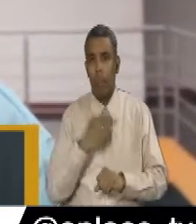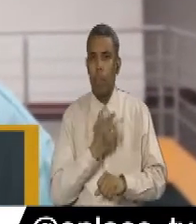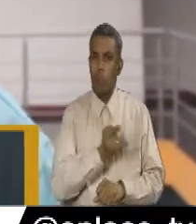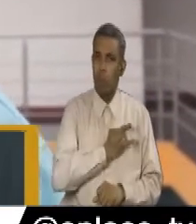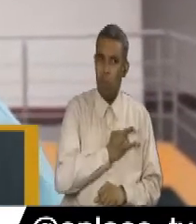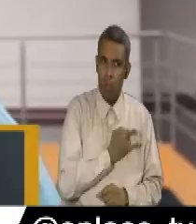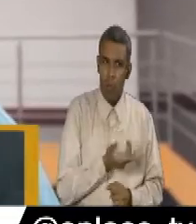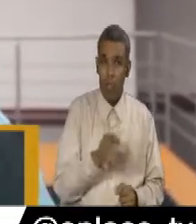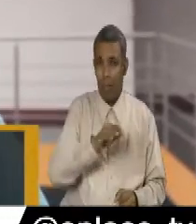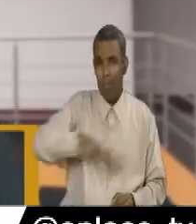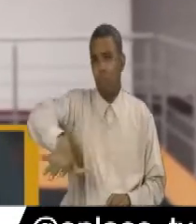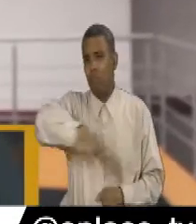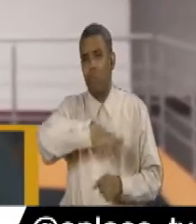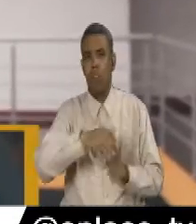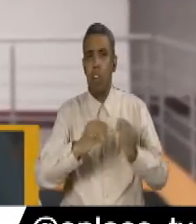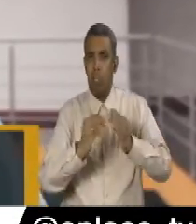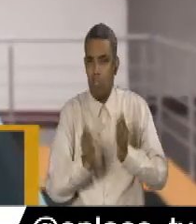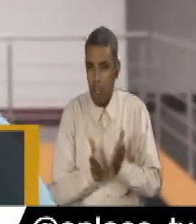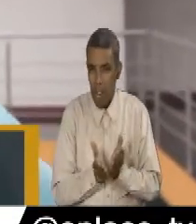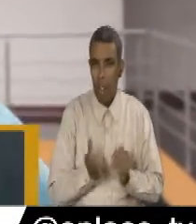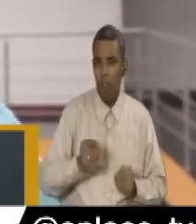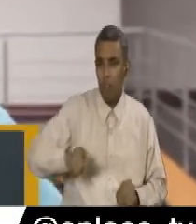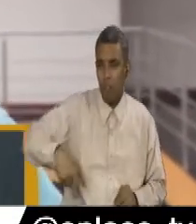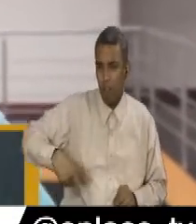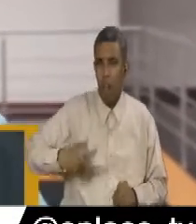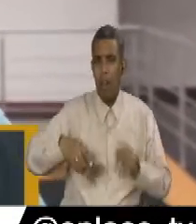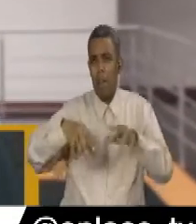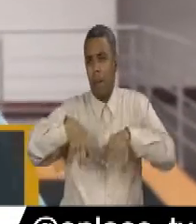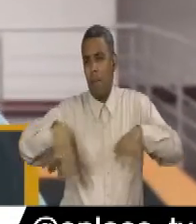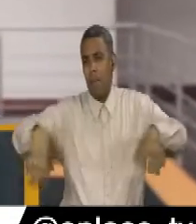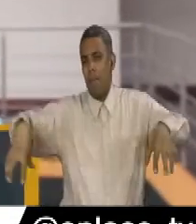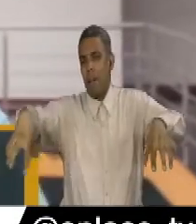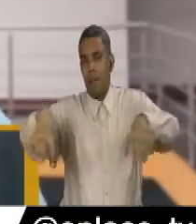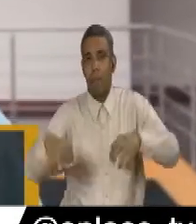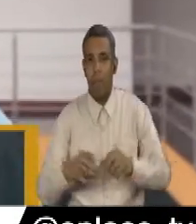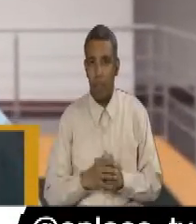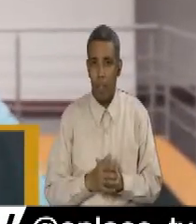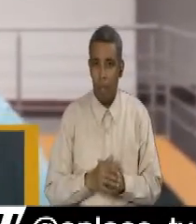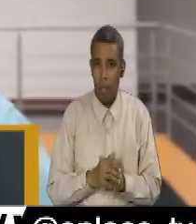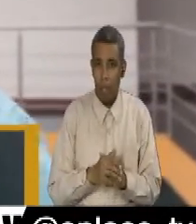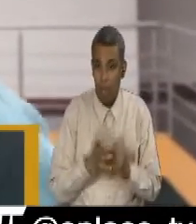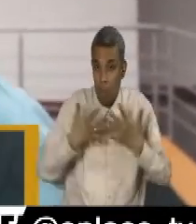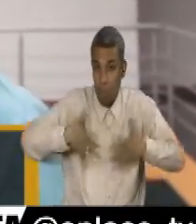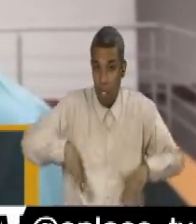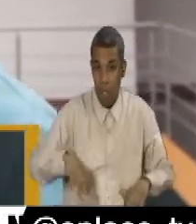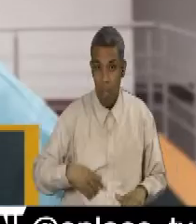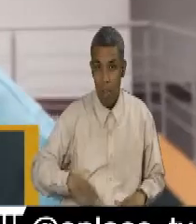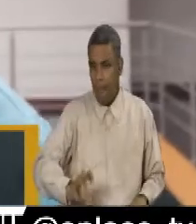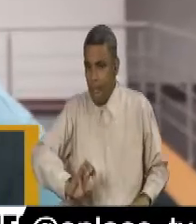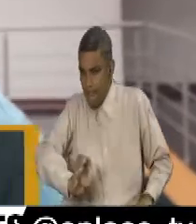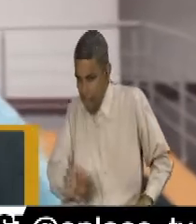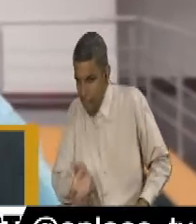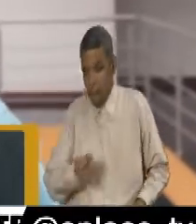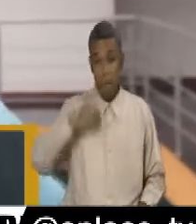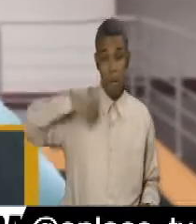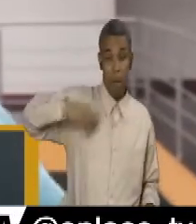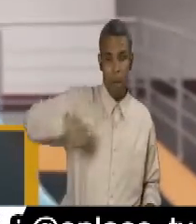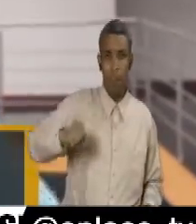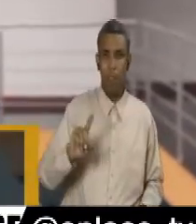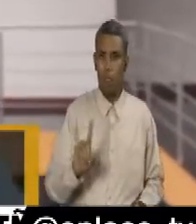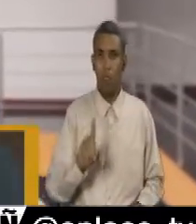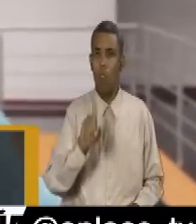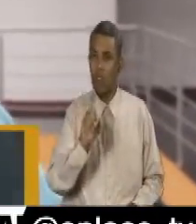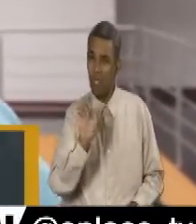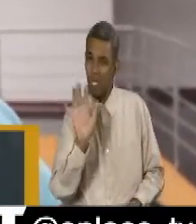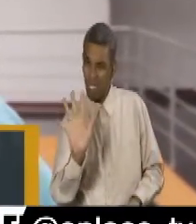universidades, colegios, escuelas, sí, esa área debe manejar un máximo permisible durante el día 65 decibeles y en la